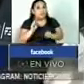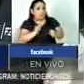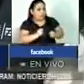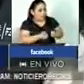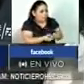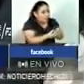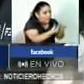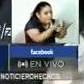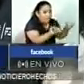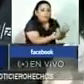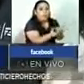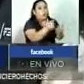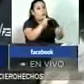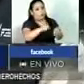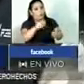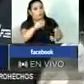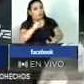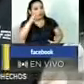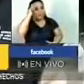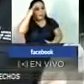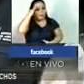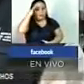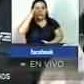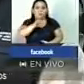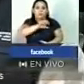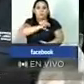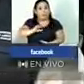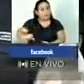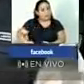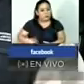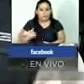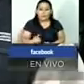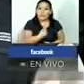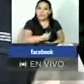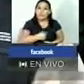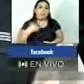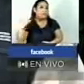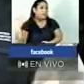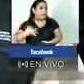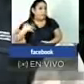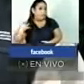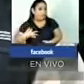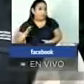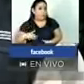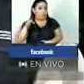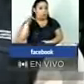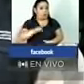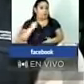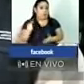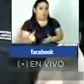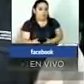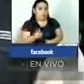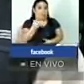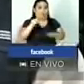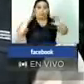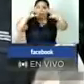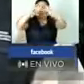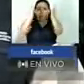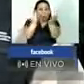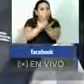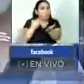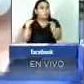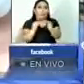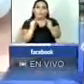nivel, ya que hoy sí, como salvadoreños, la necesitamos, ya que estamos viviendo algo único, como el mundo entero, lo del COVID